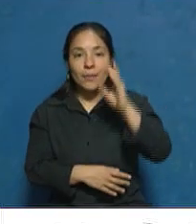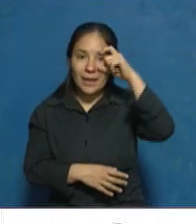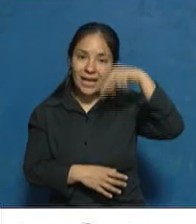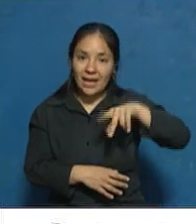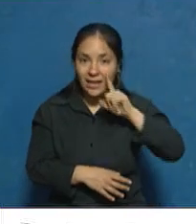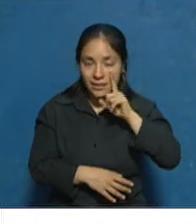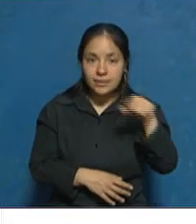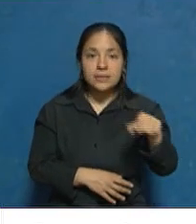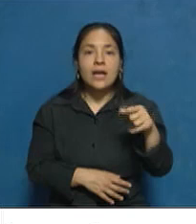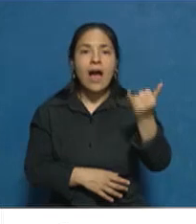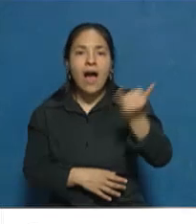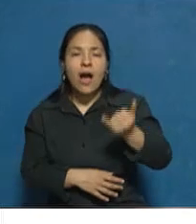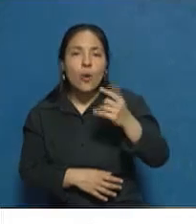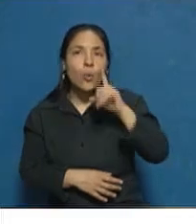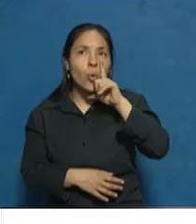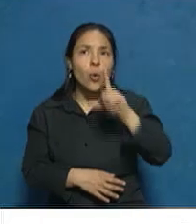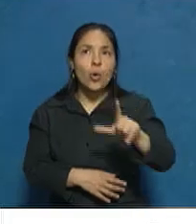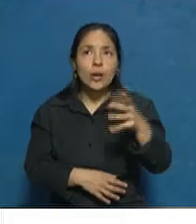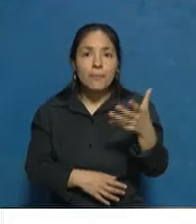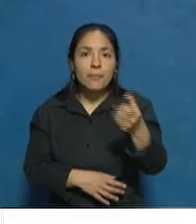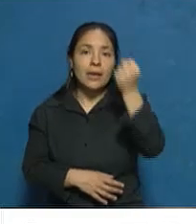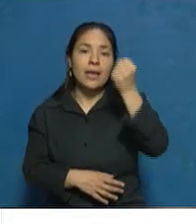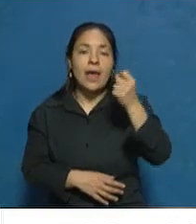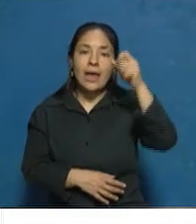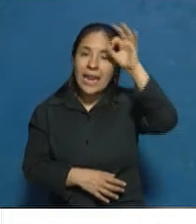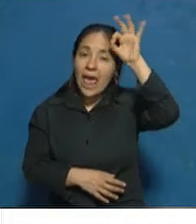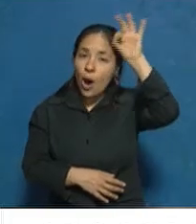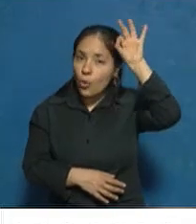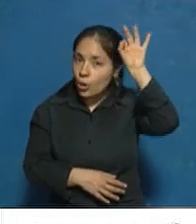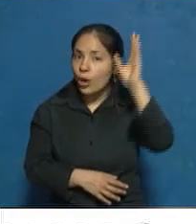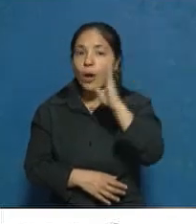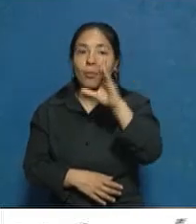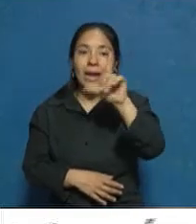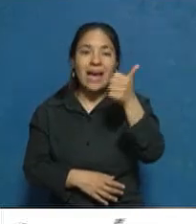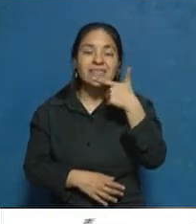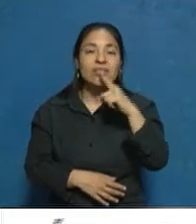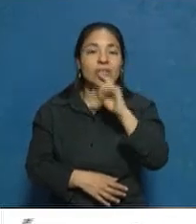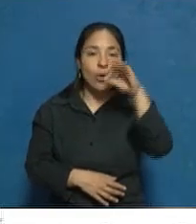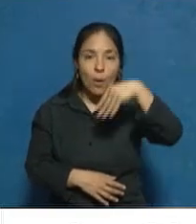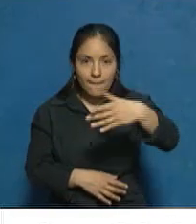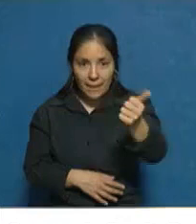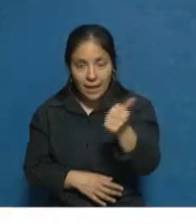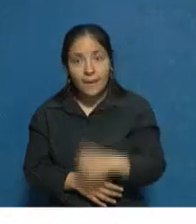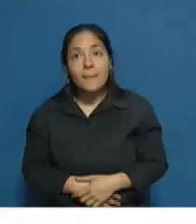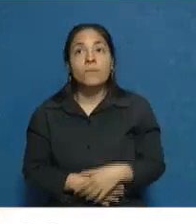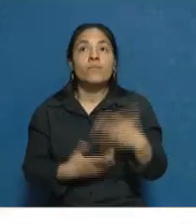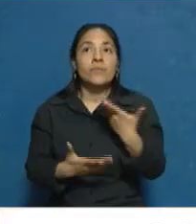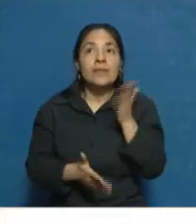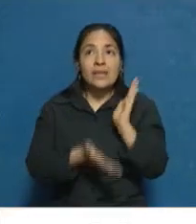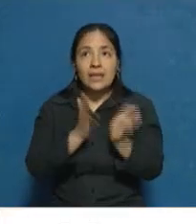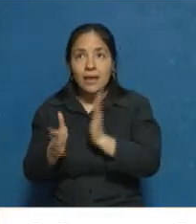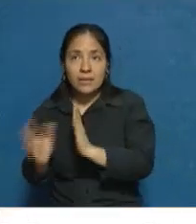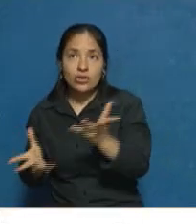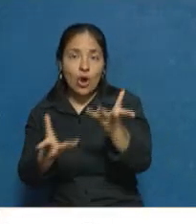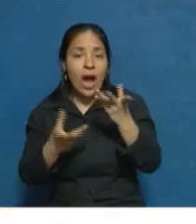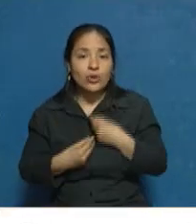Fue diagnosticado en julio por una neuroblastoma y necesita entonces ayuda para su tratamiento,